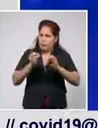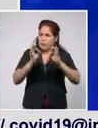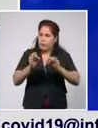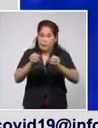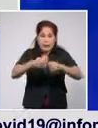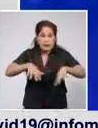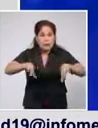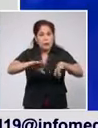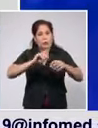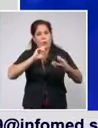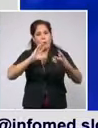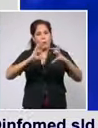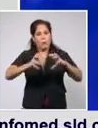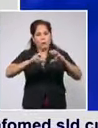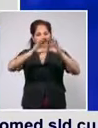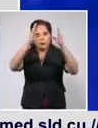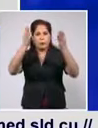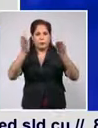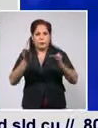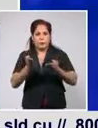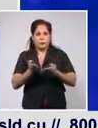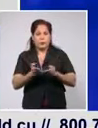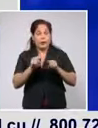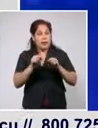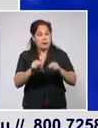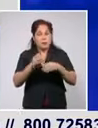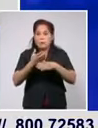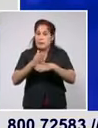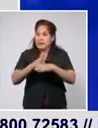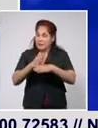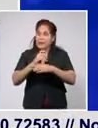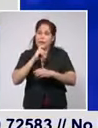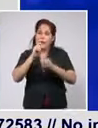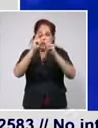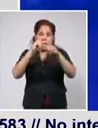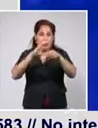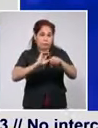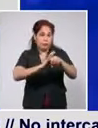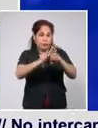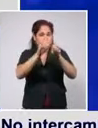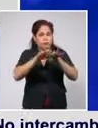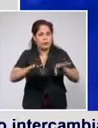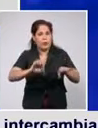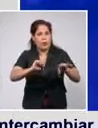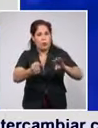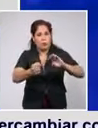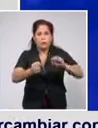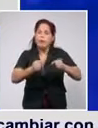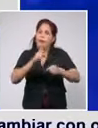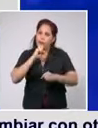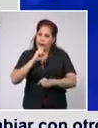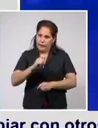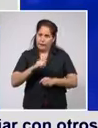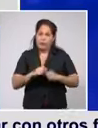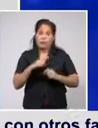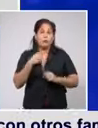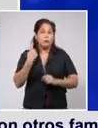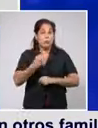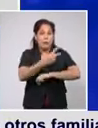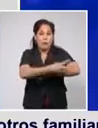muy compleja para el mundo lo que ha representado esta pandemia, que además todos los